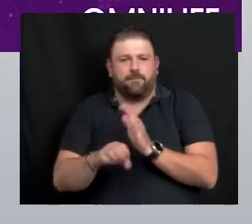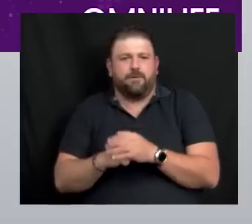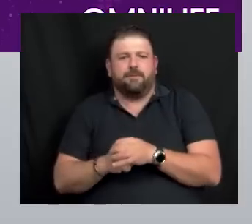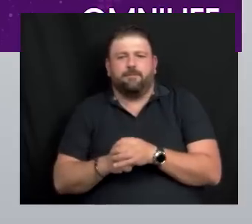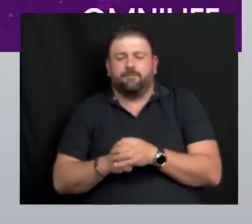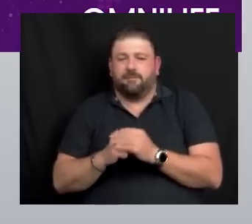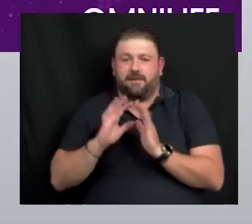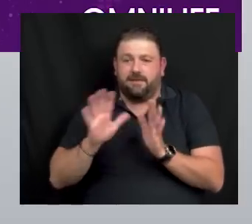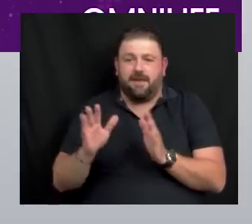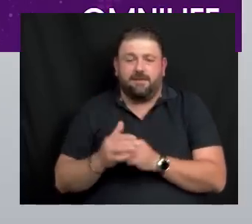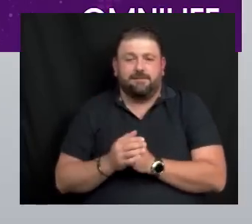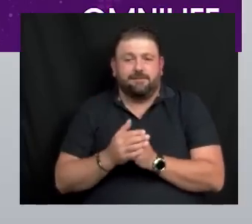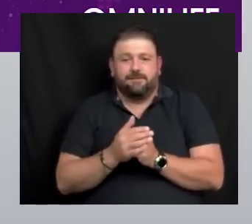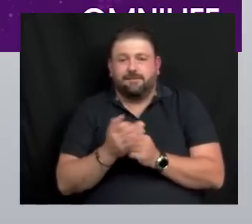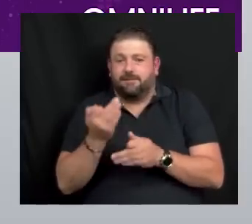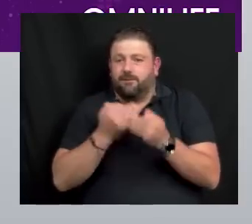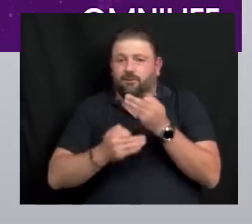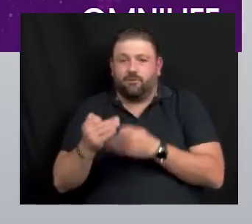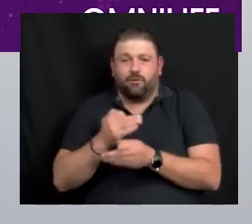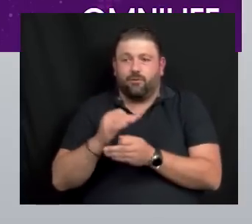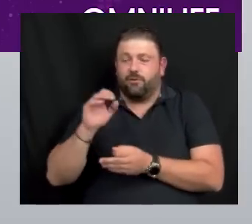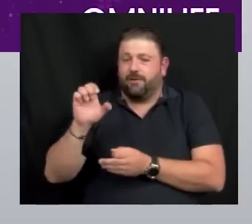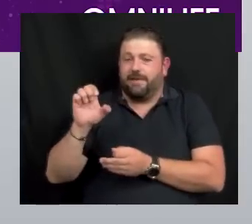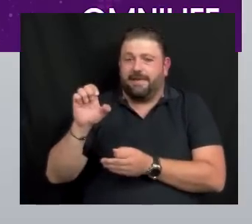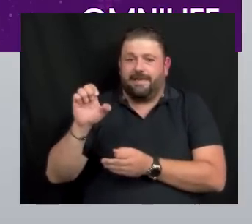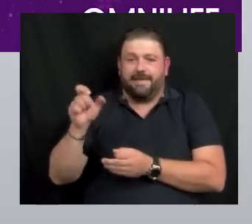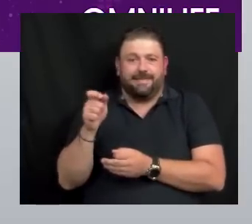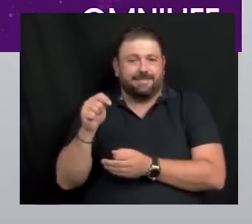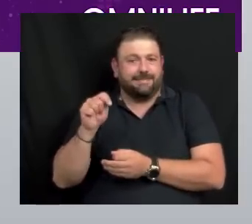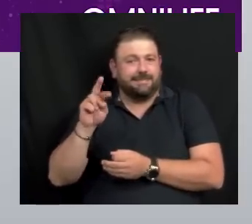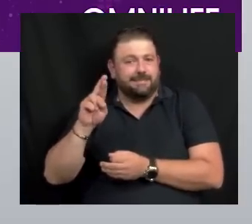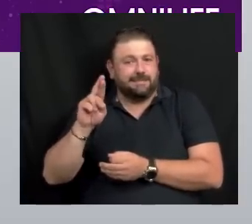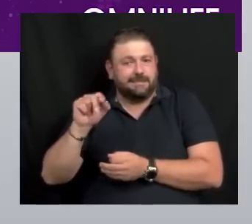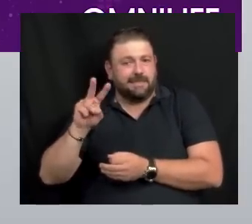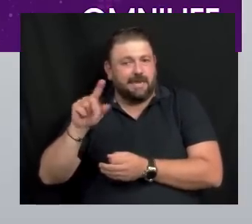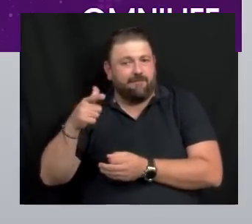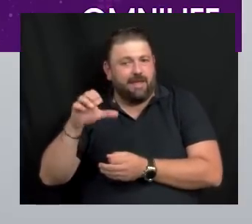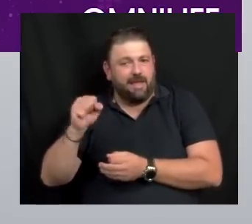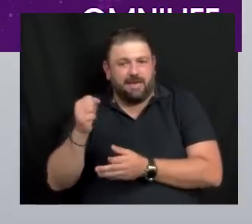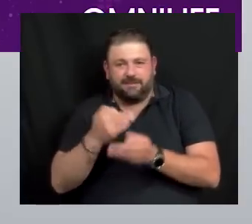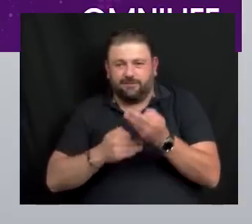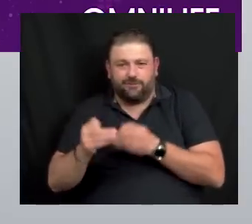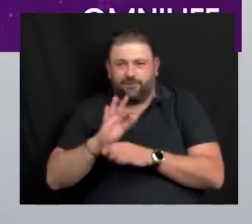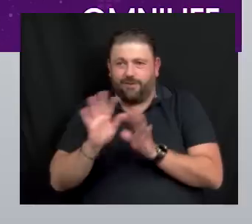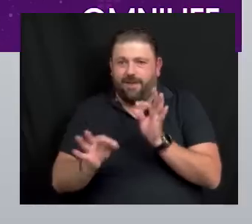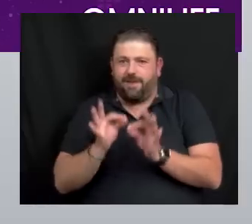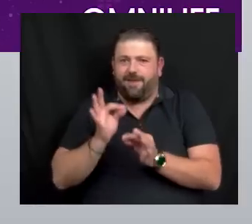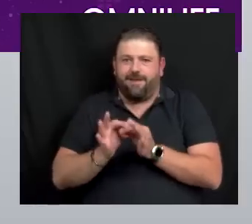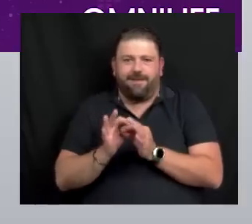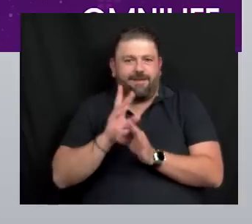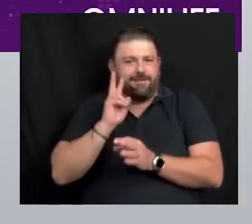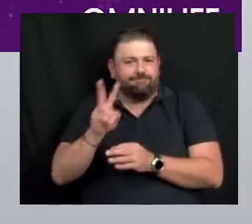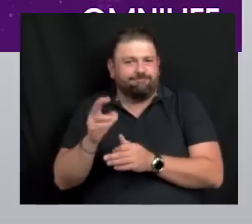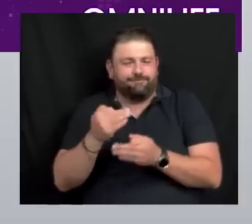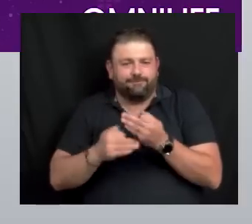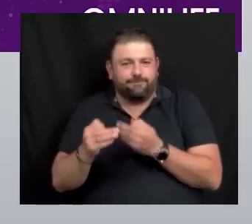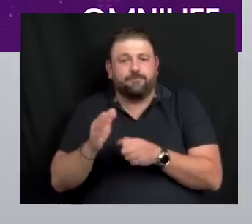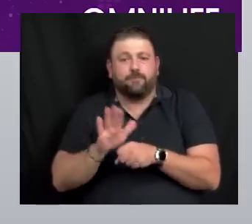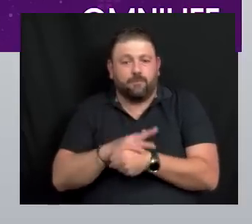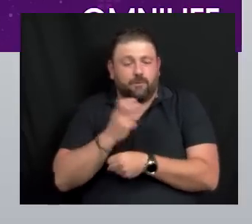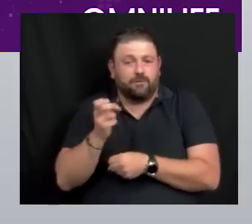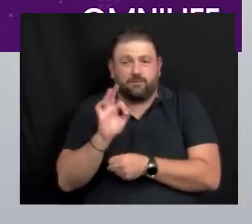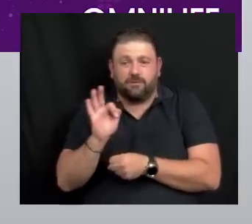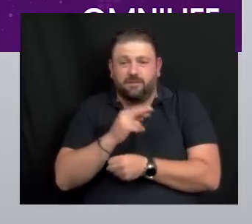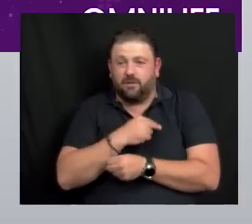de Extravaganas, seguimos con nuestros martes, jueves, pero ya tenemos gente potencial muy emocionada. Pero si nosotros no